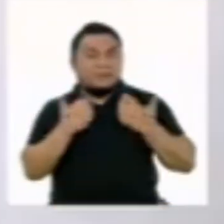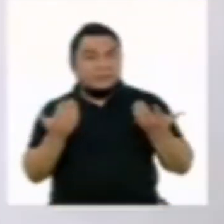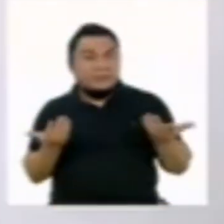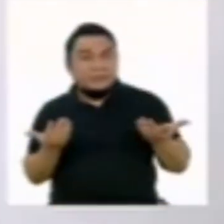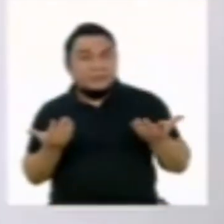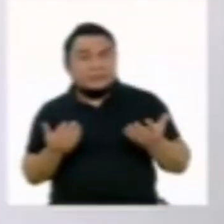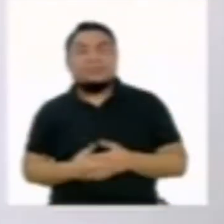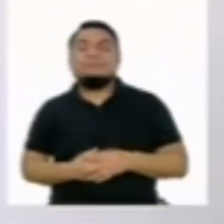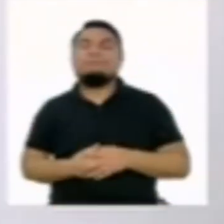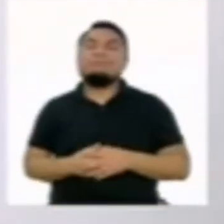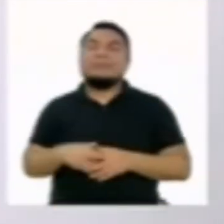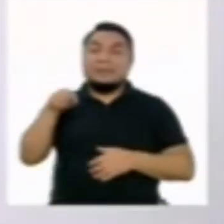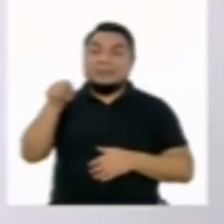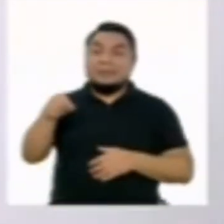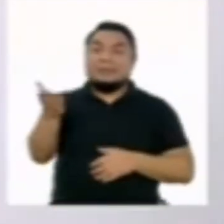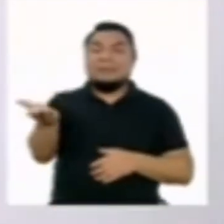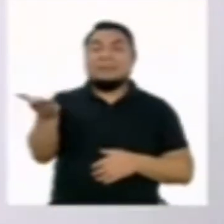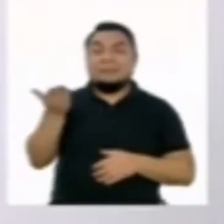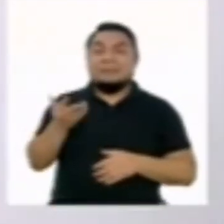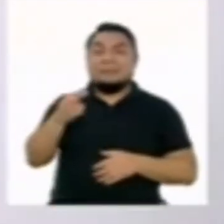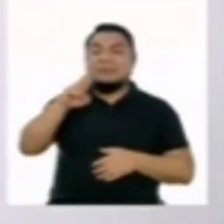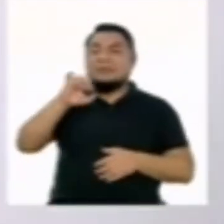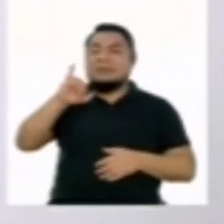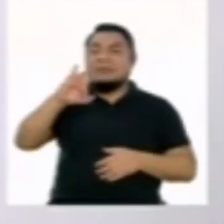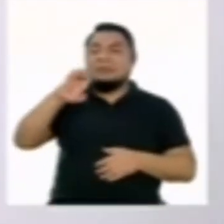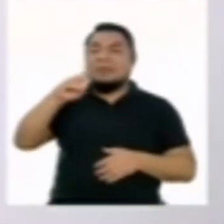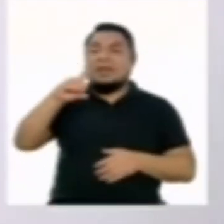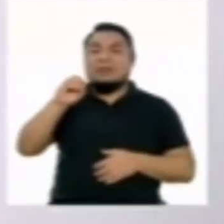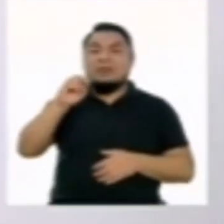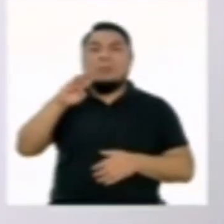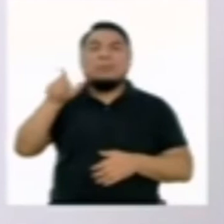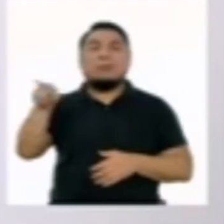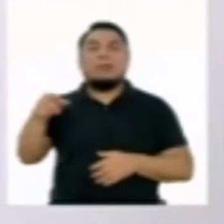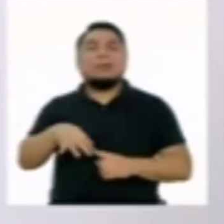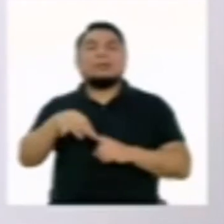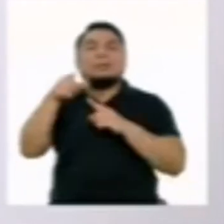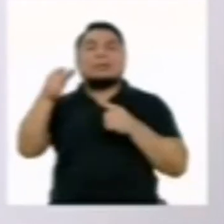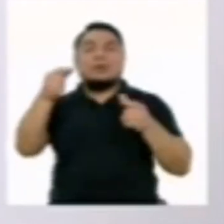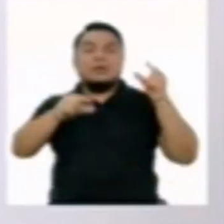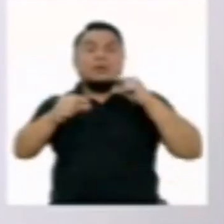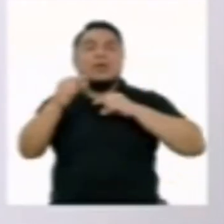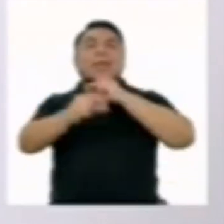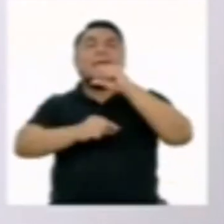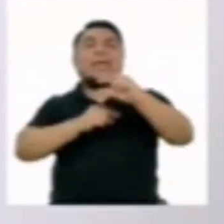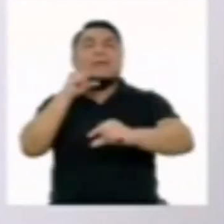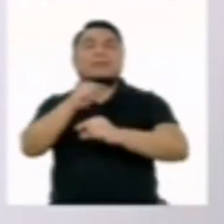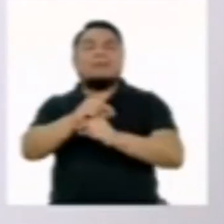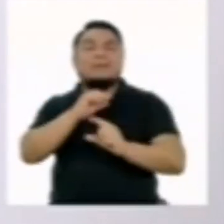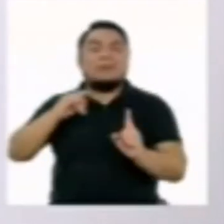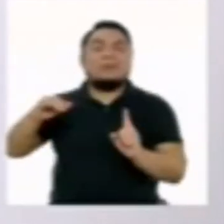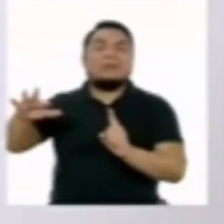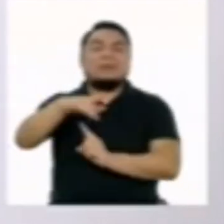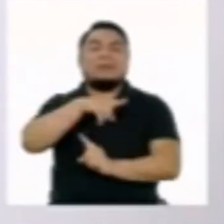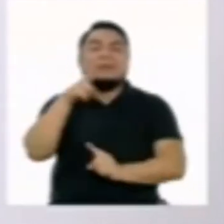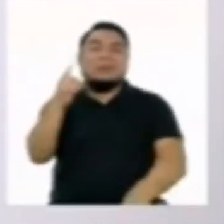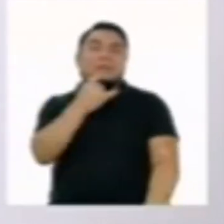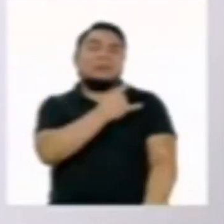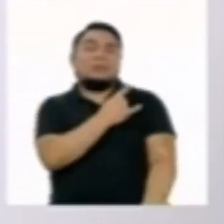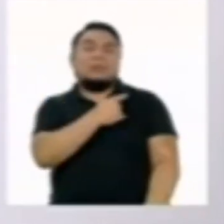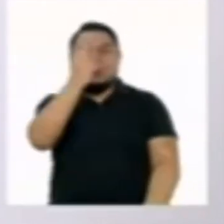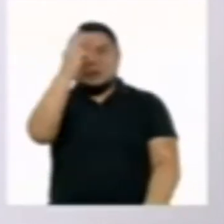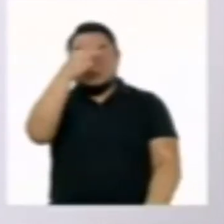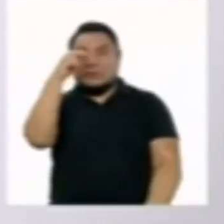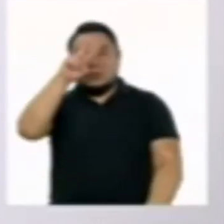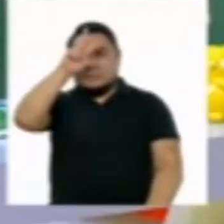vida? Para eso hemos invitado a Ricardo Boll, especialista en geografía y medio ambiente de la Pontificia